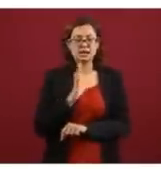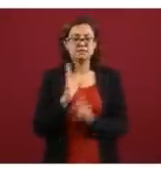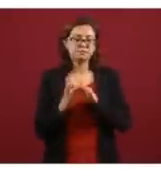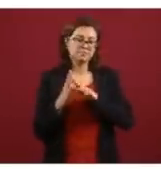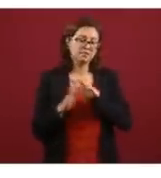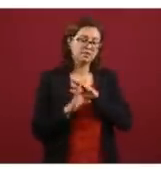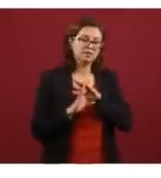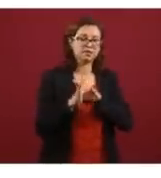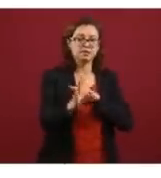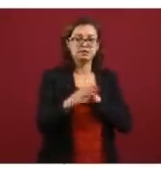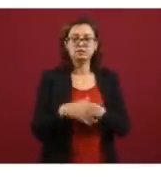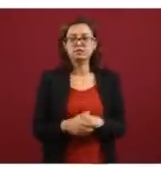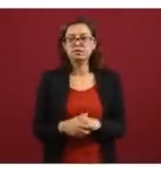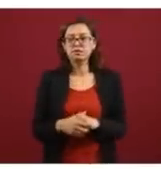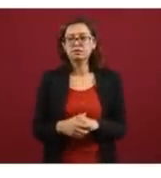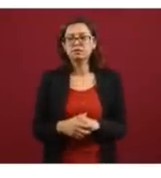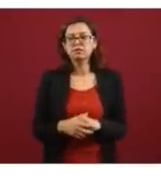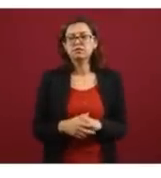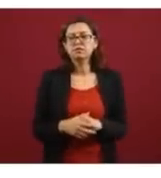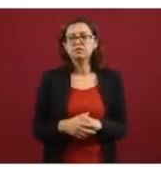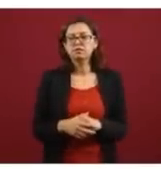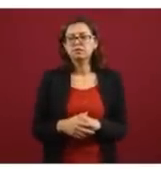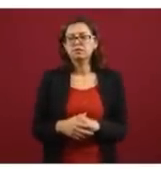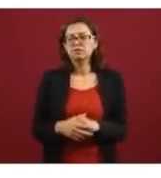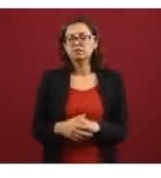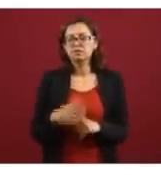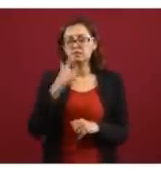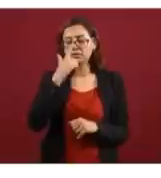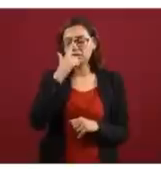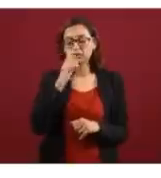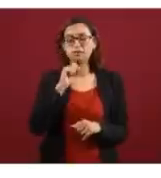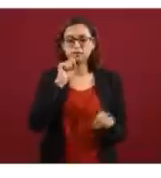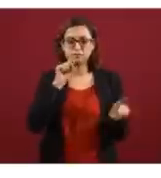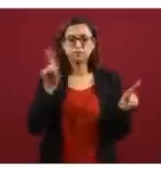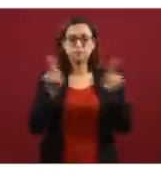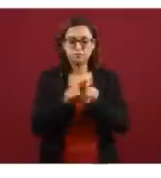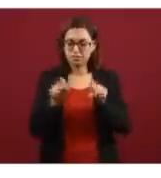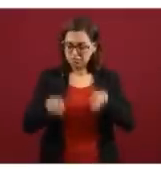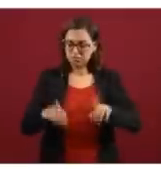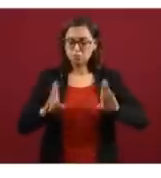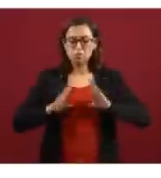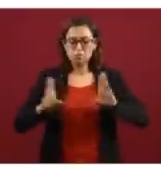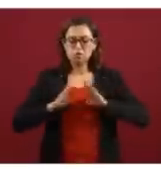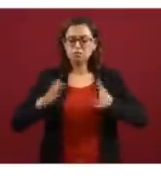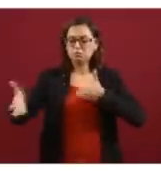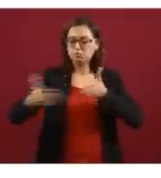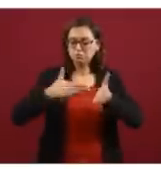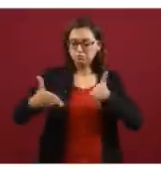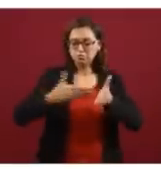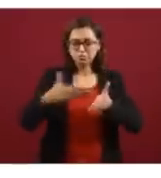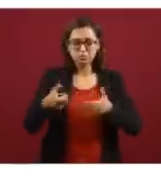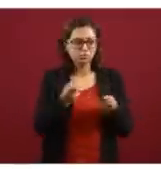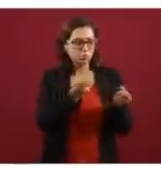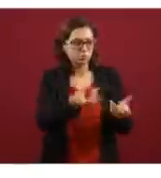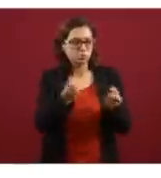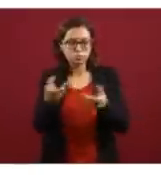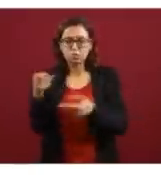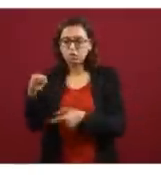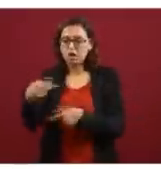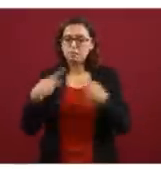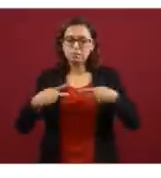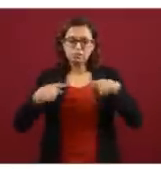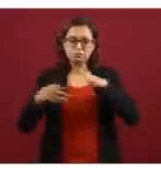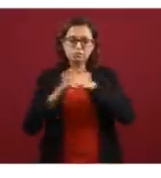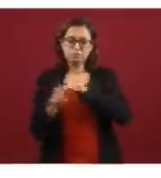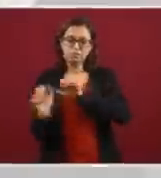migratorio. Se tienen desplegadas cocinas comunitarias para apoyo a los centros integradores donde se concentran a los